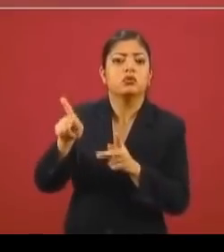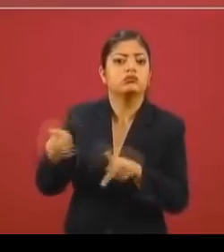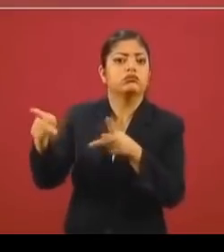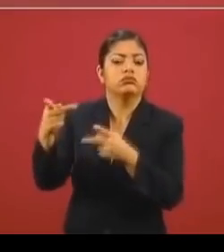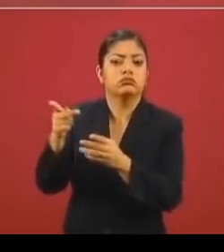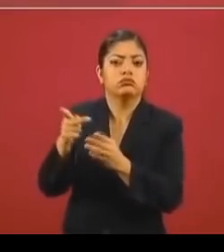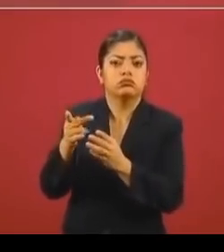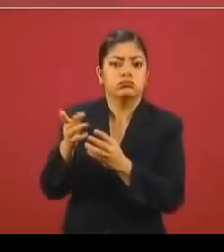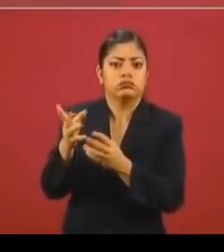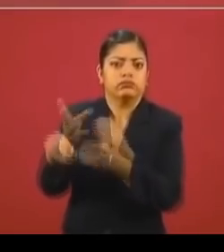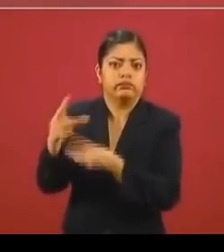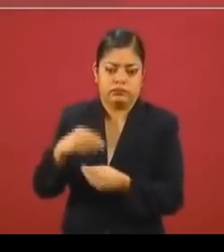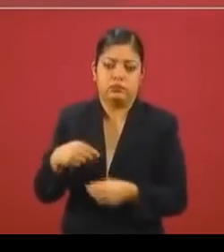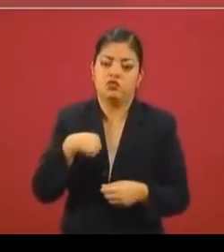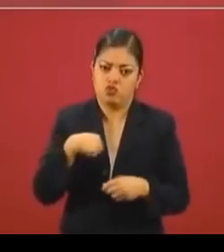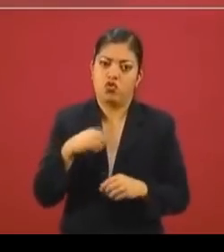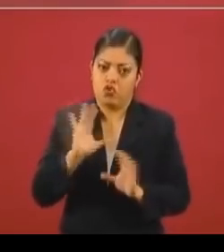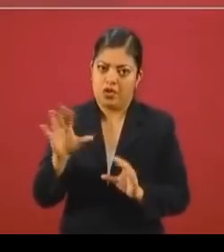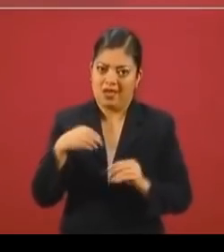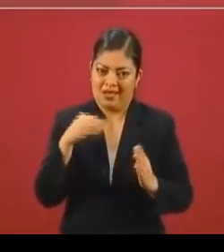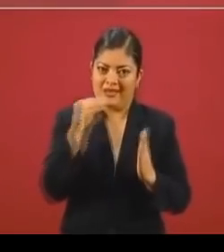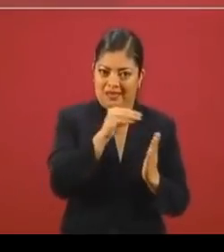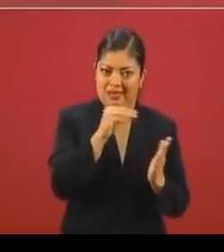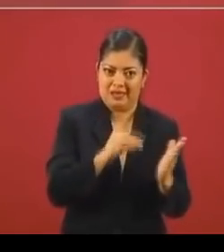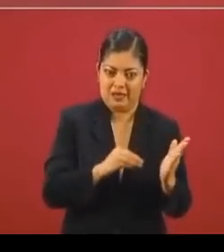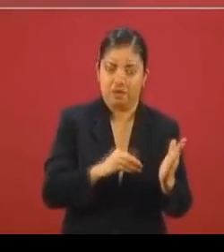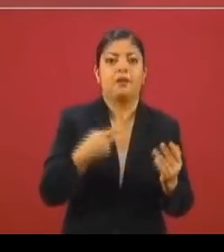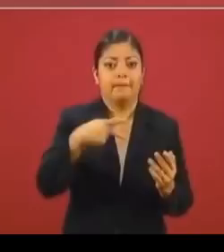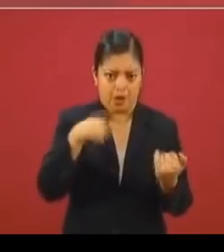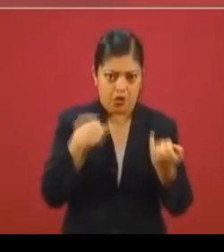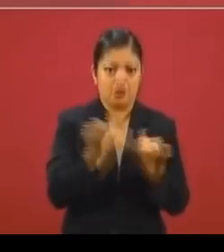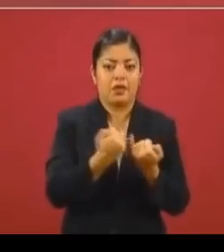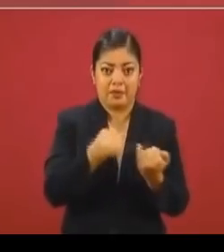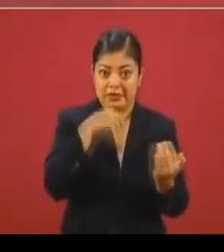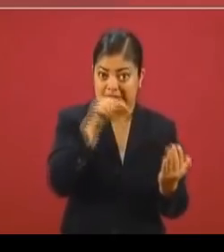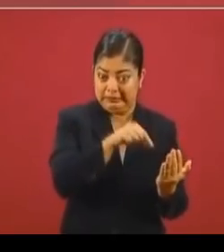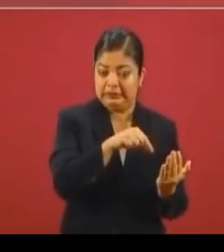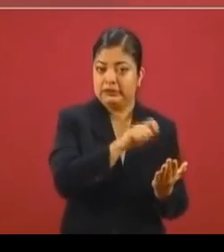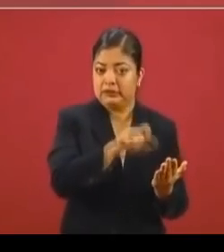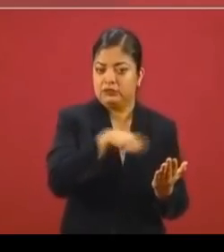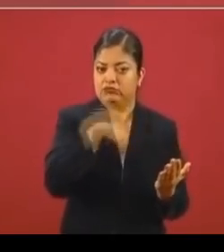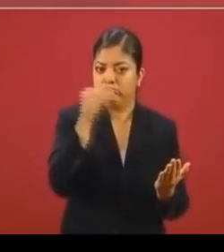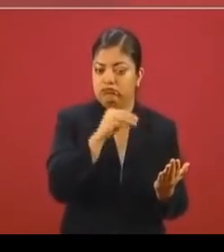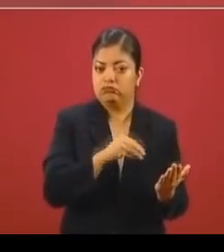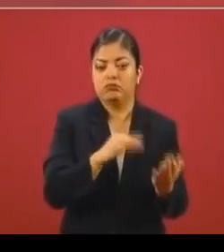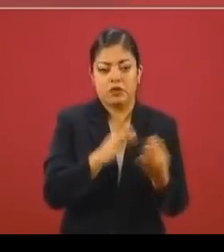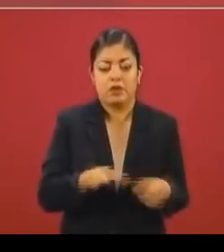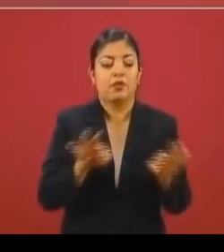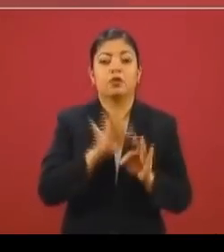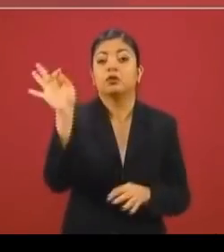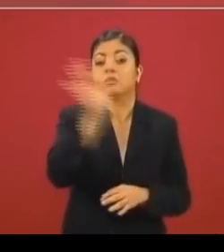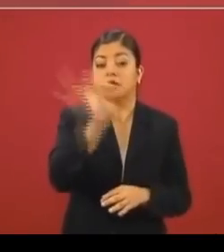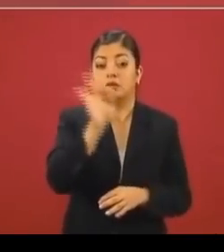Entonces, eso lo planteo, pero también planteo algo que es importantísimo. Si se